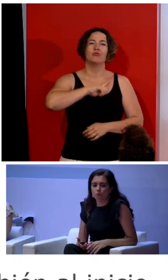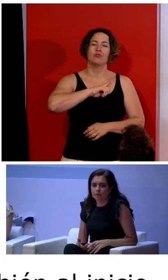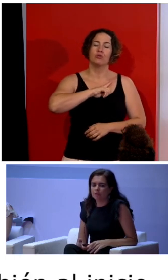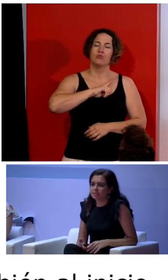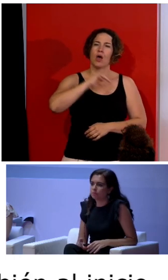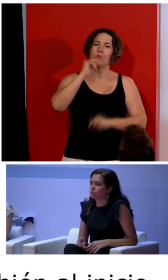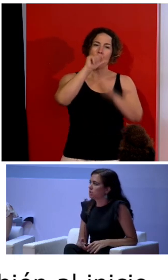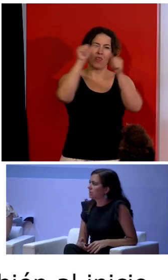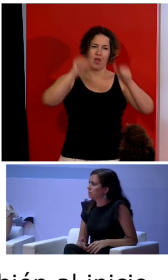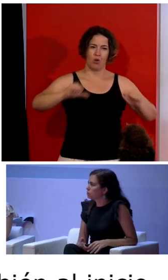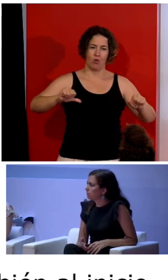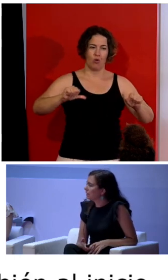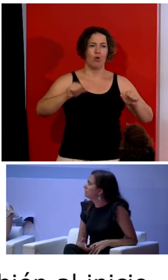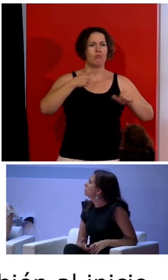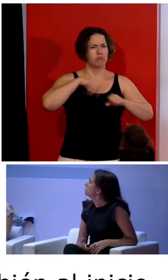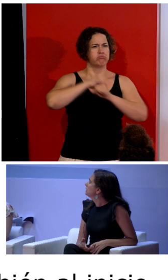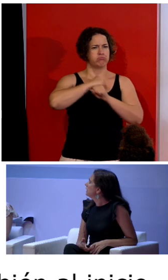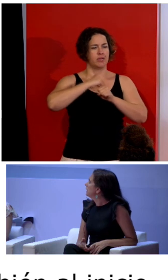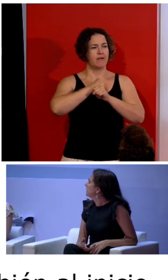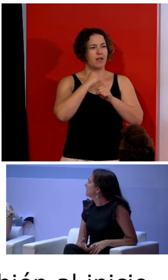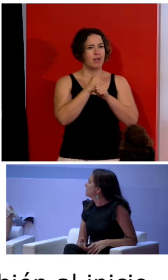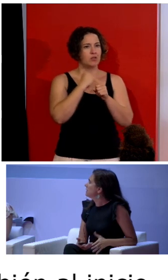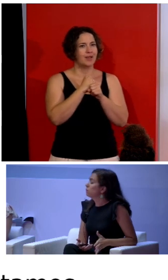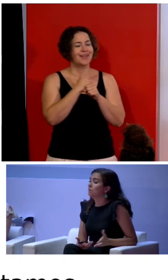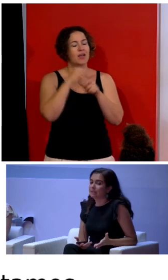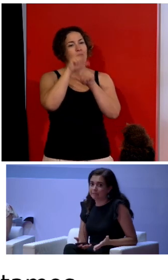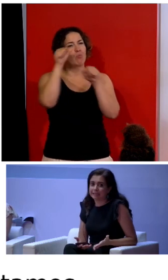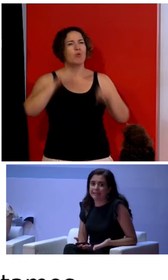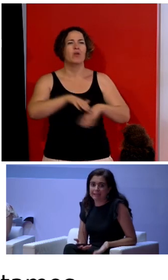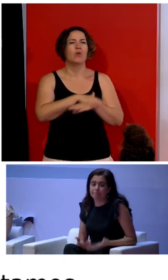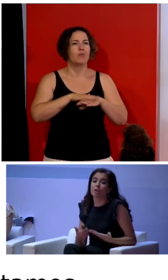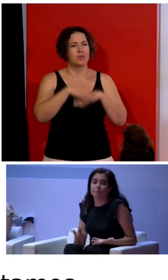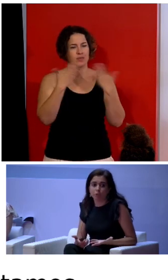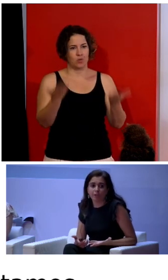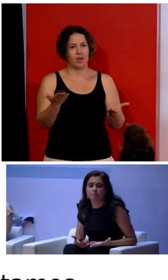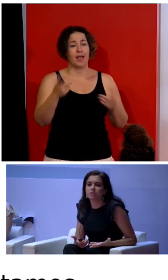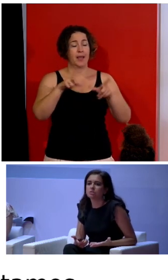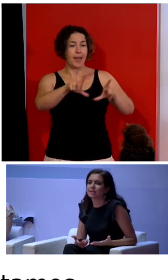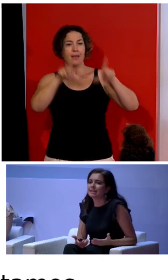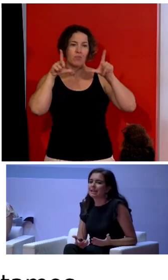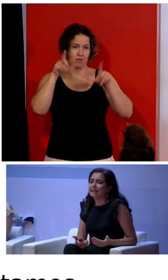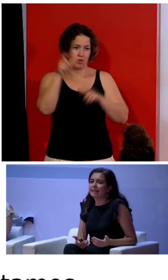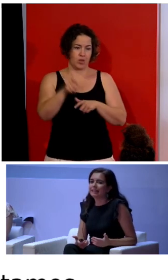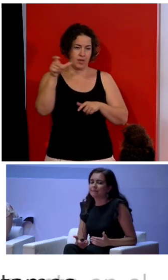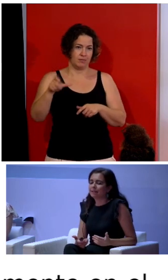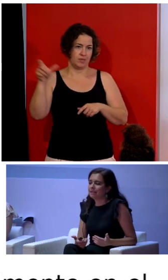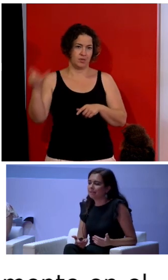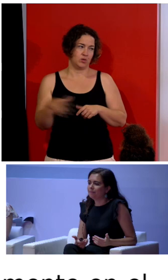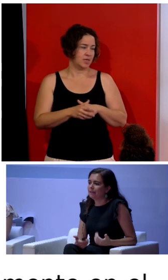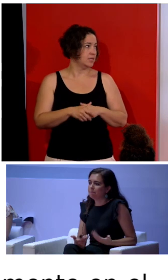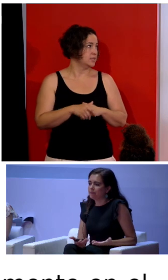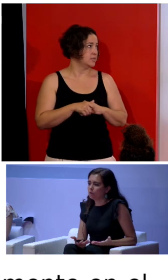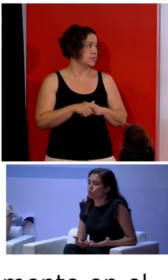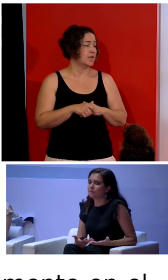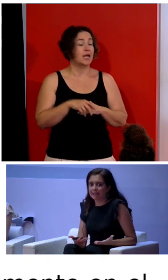un modelo que estamos trabajando, que se basa fundamentalmente en el empoderamiento de las personas. El tema